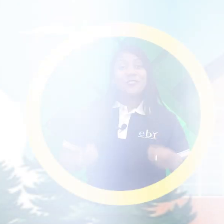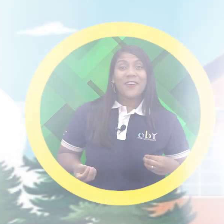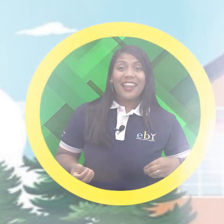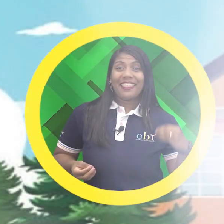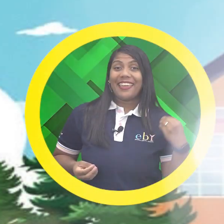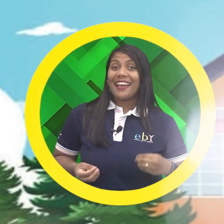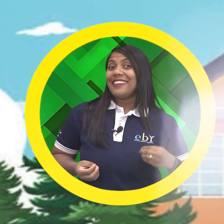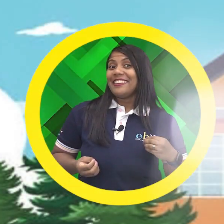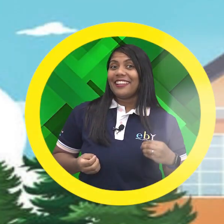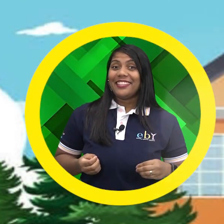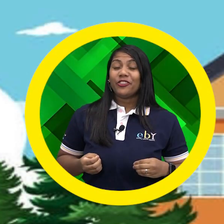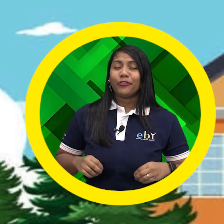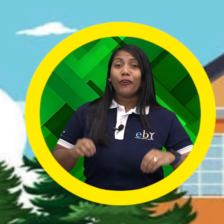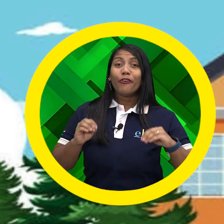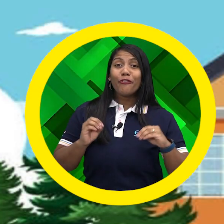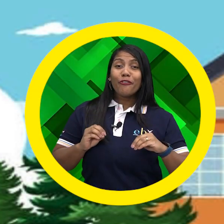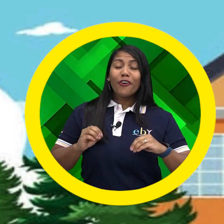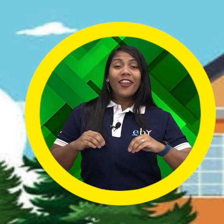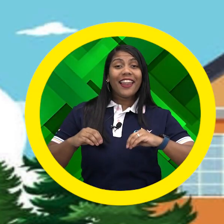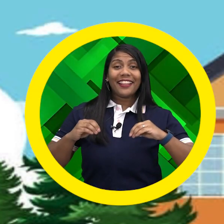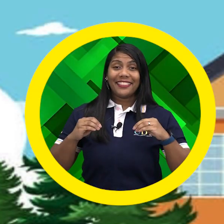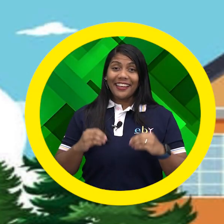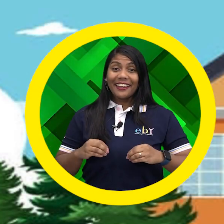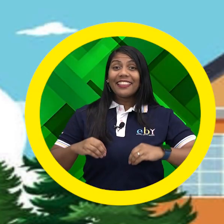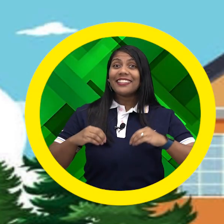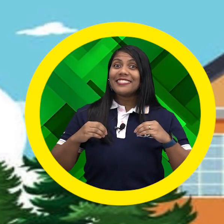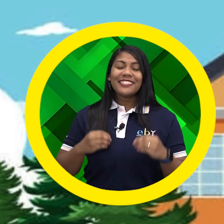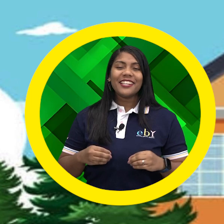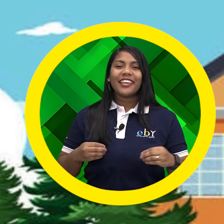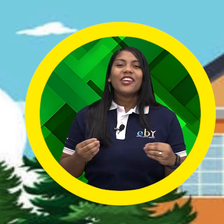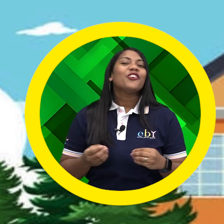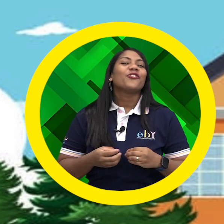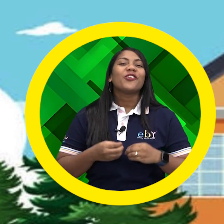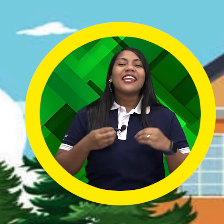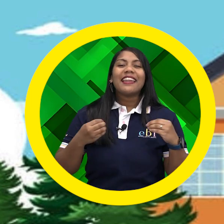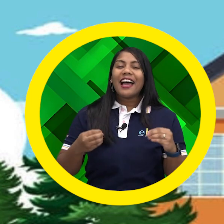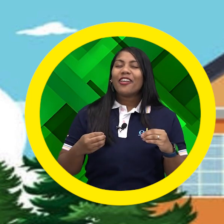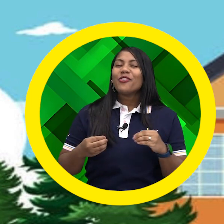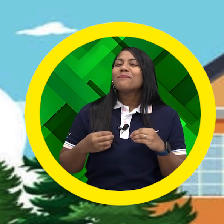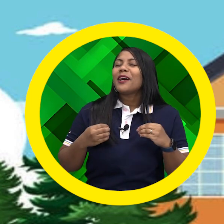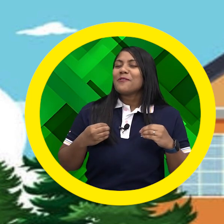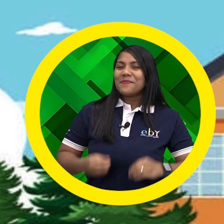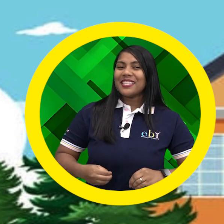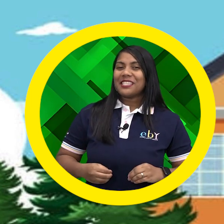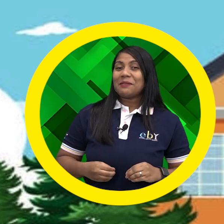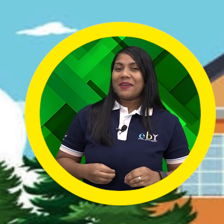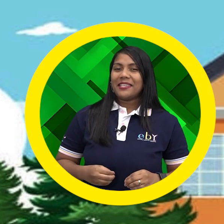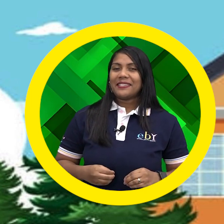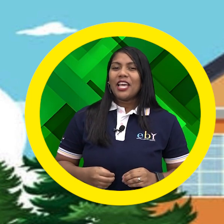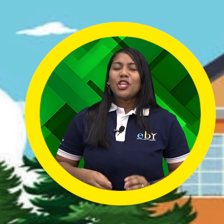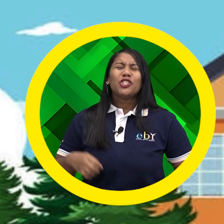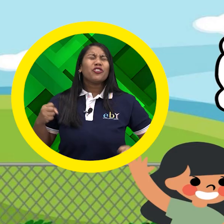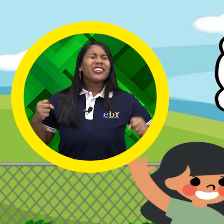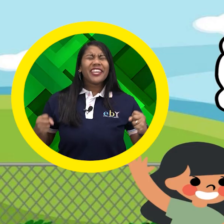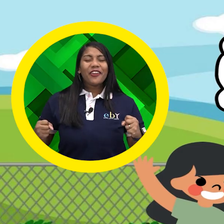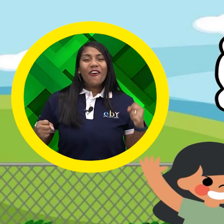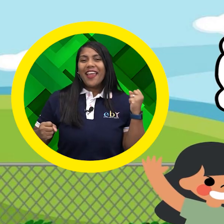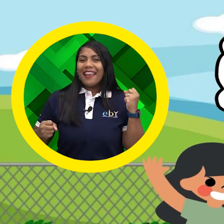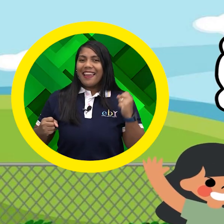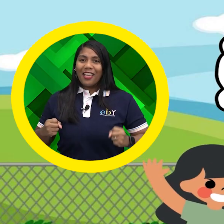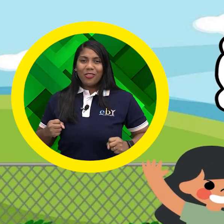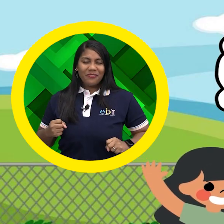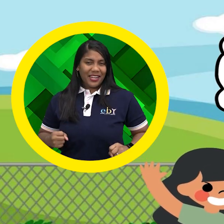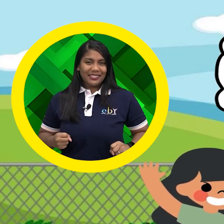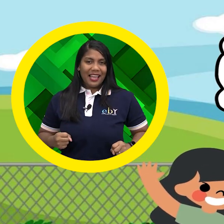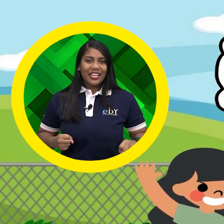en la escuela de ani nandito hubo la tarde del cine con helado y palomitas de maíz Yo quiero